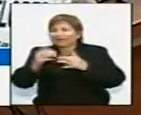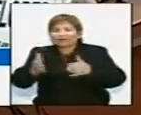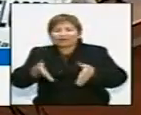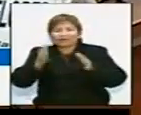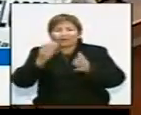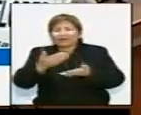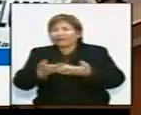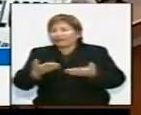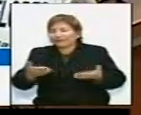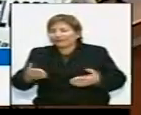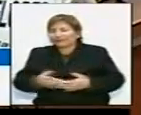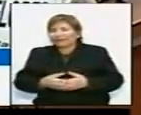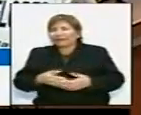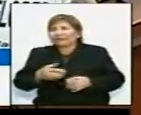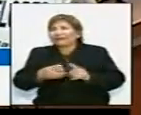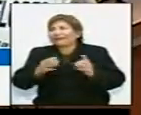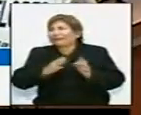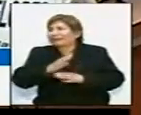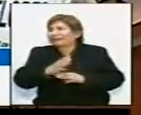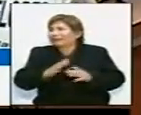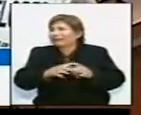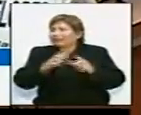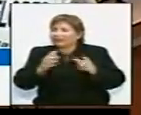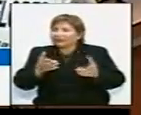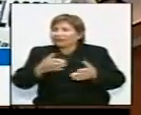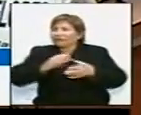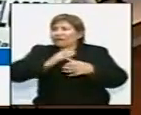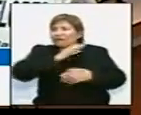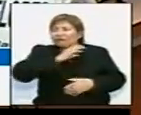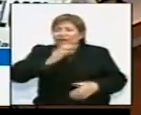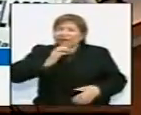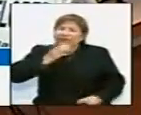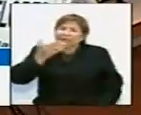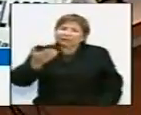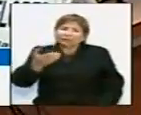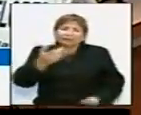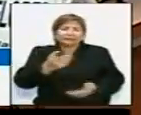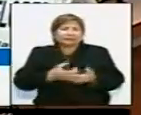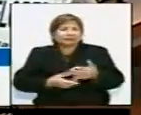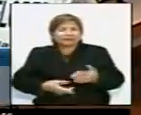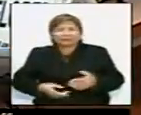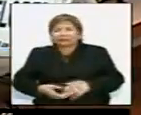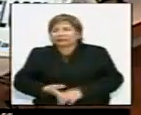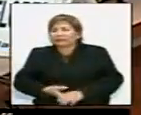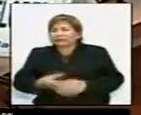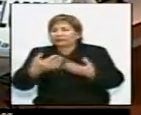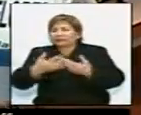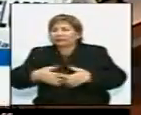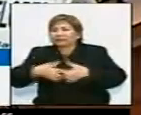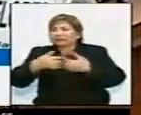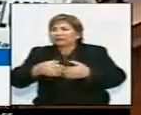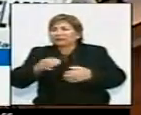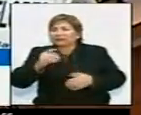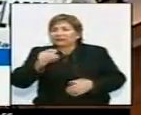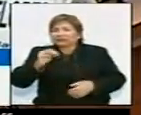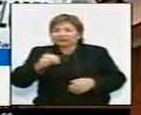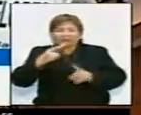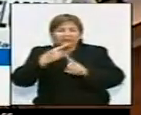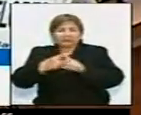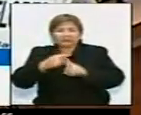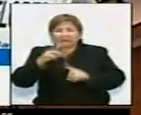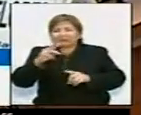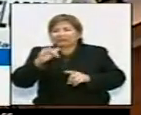de maquinaria, sin ir muy lejos acá, el Callao, que está cerca. ¿Qué son la maquinaria de tomografía, de rayos X,